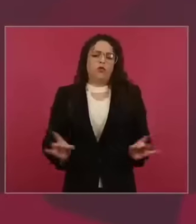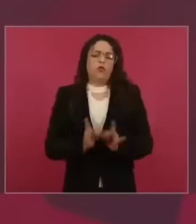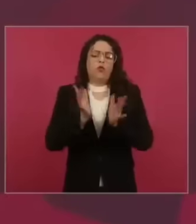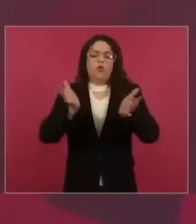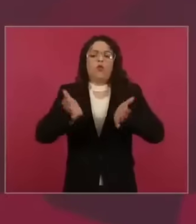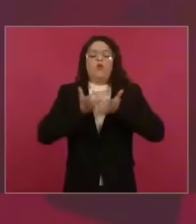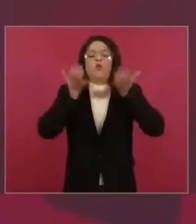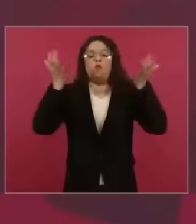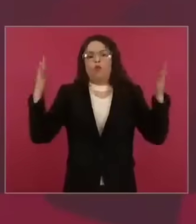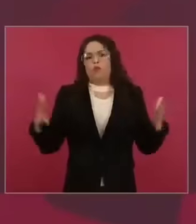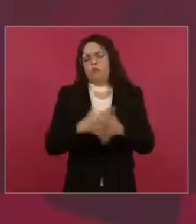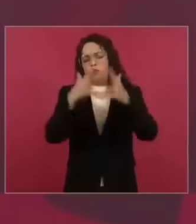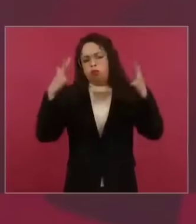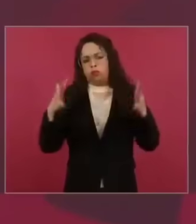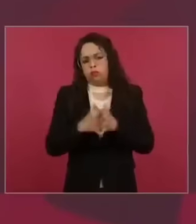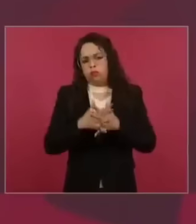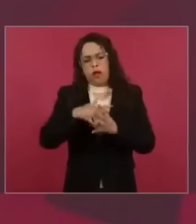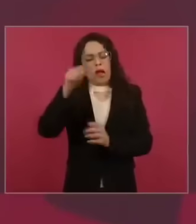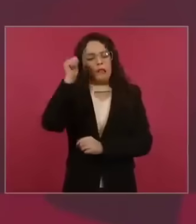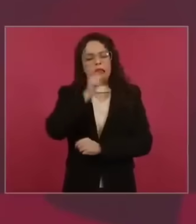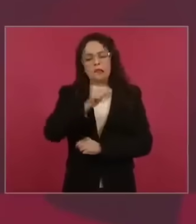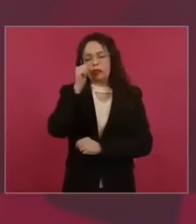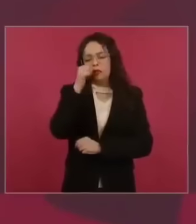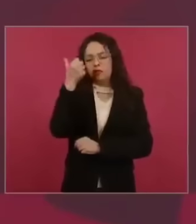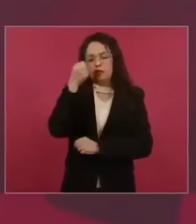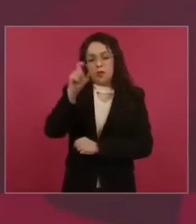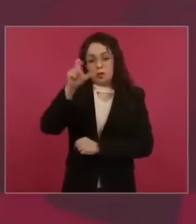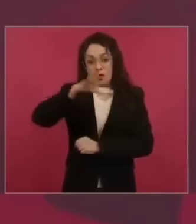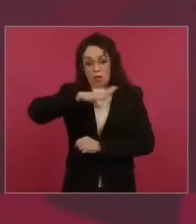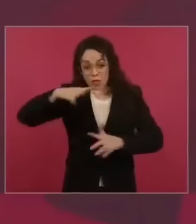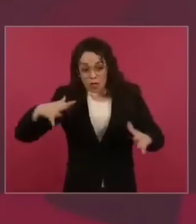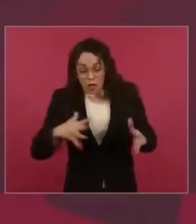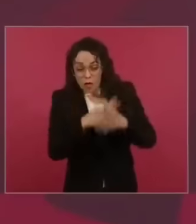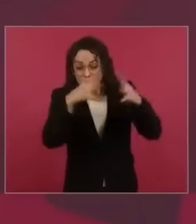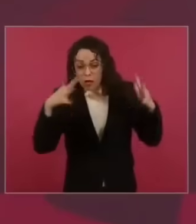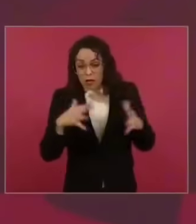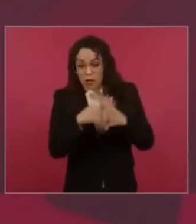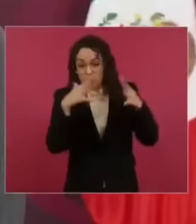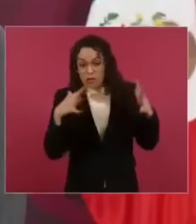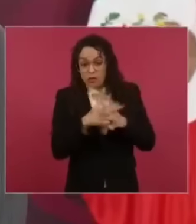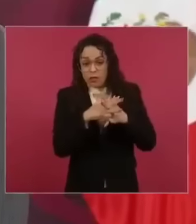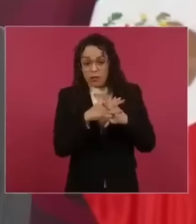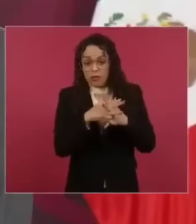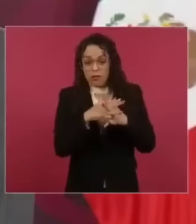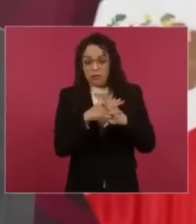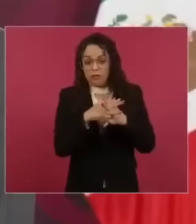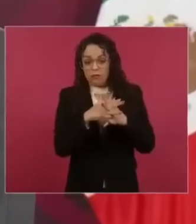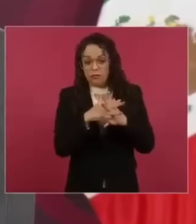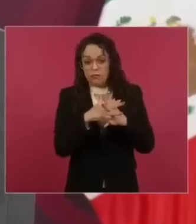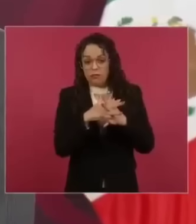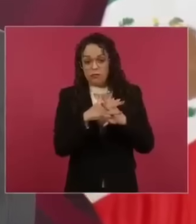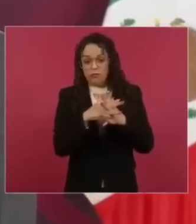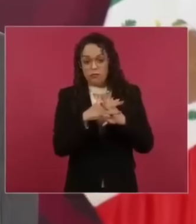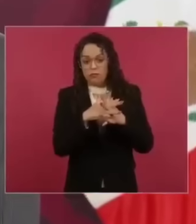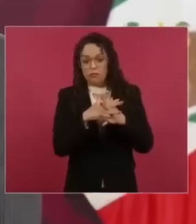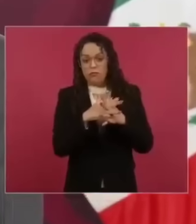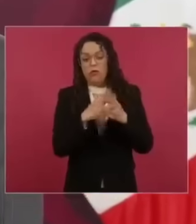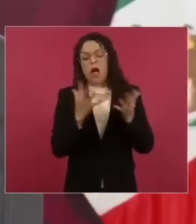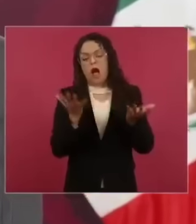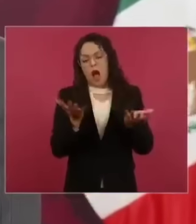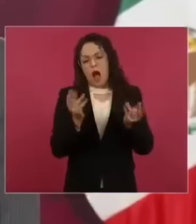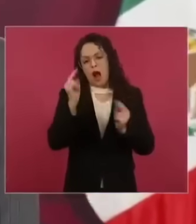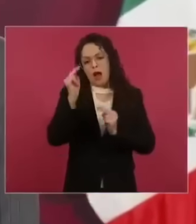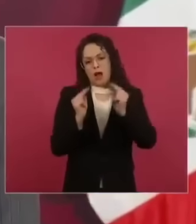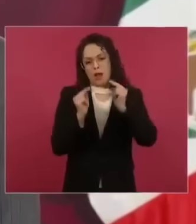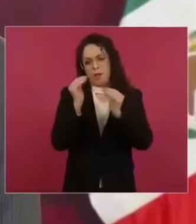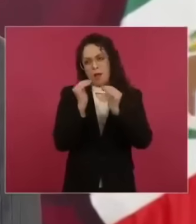dice Jorge Armando Rocha perfectamente bien ilustrado de periodista periodista ya no lo digo yo que soy una una una persona de a